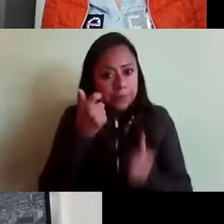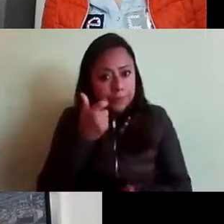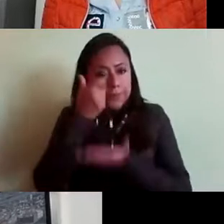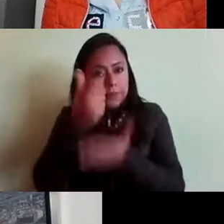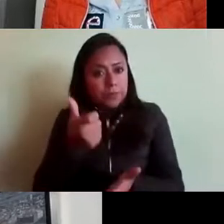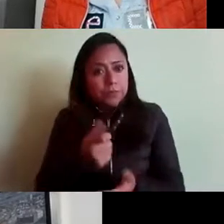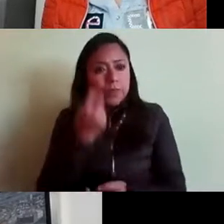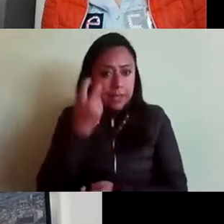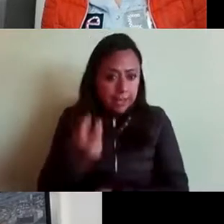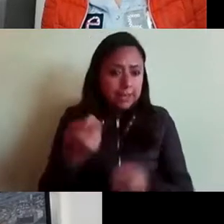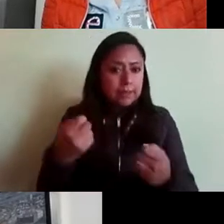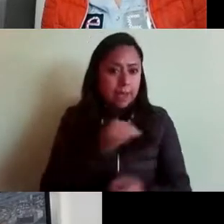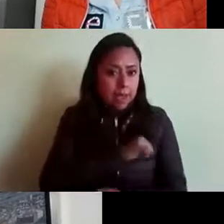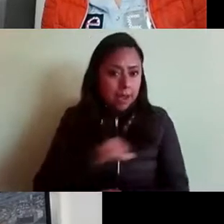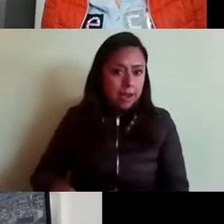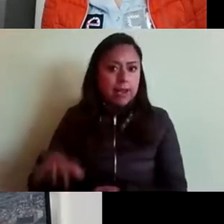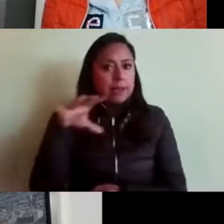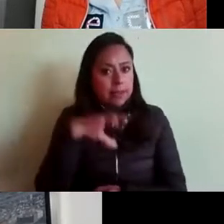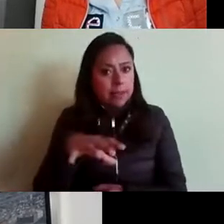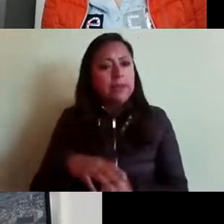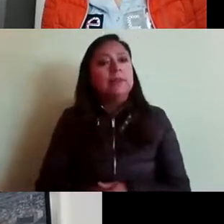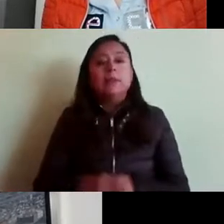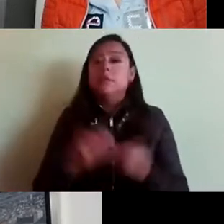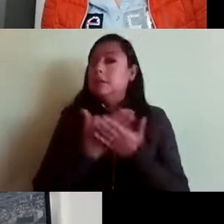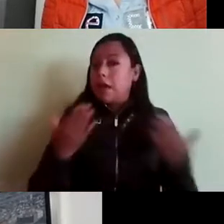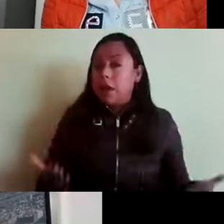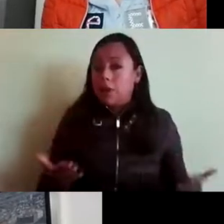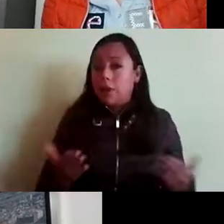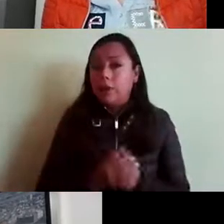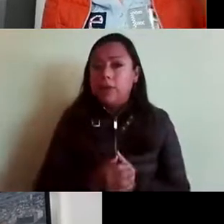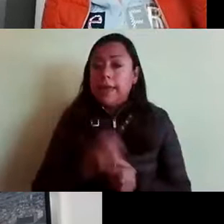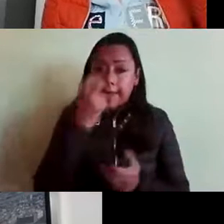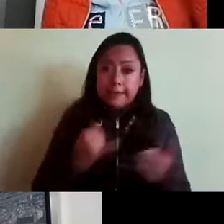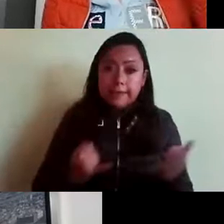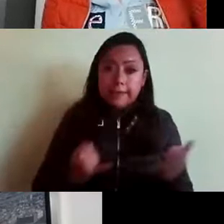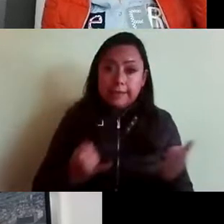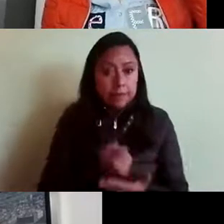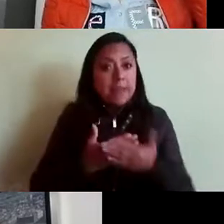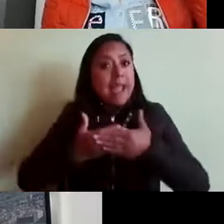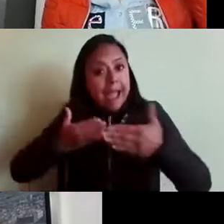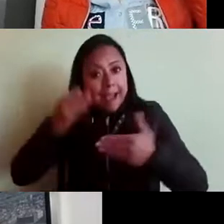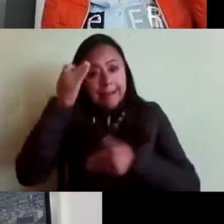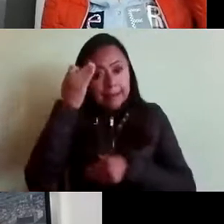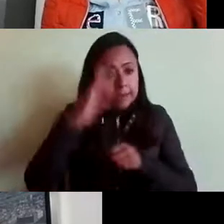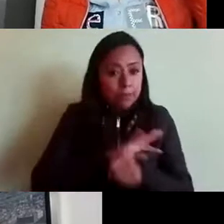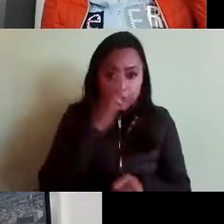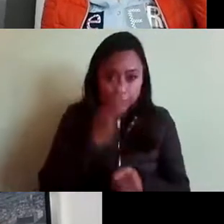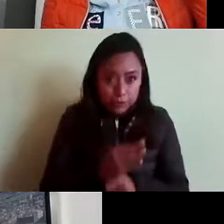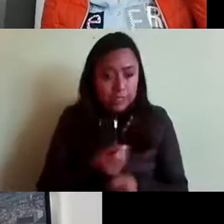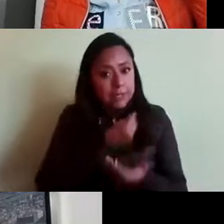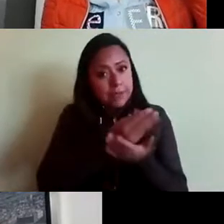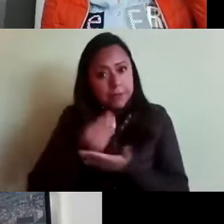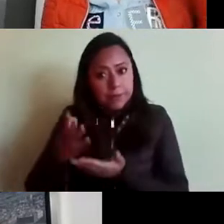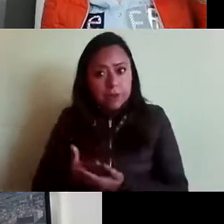demarcación. Ahora bien, toda vez que el dictamen fue distribuido con antelación, solicito a la diputada